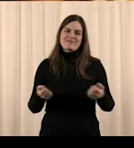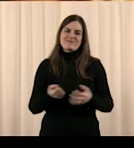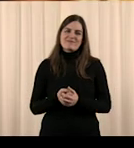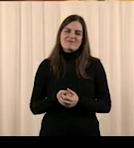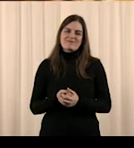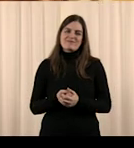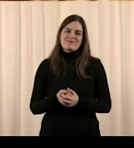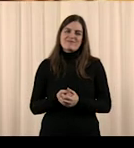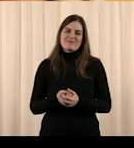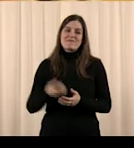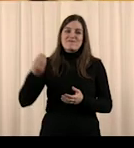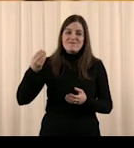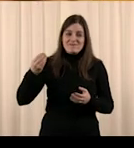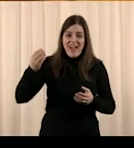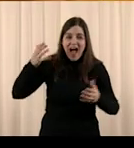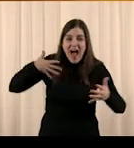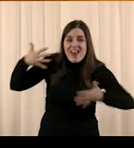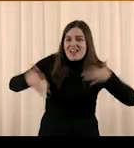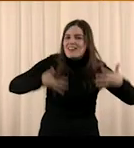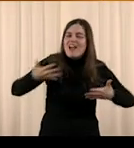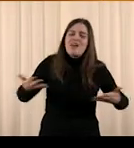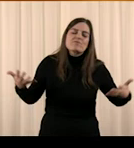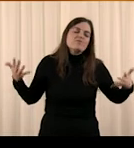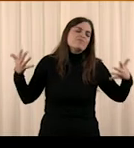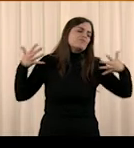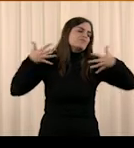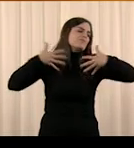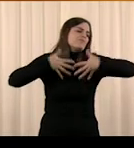Una alegría que llena cada parte del ser humano.